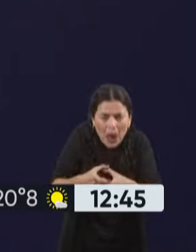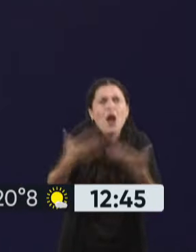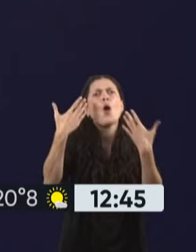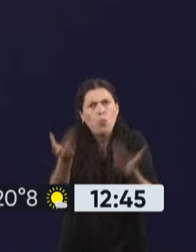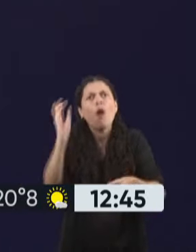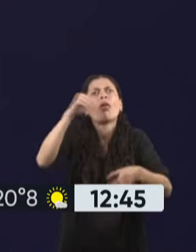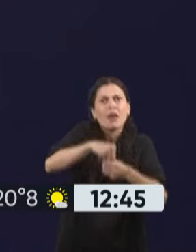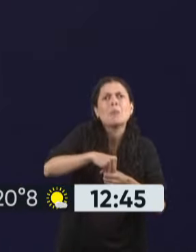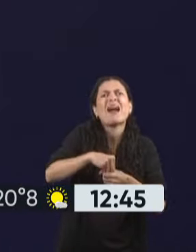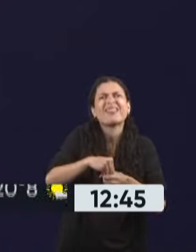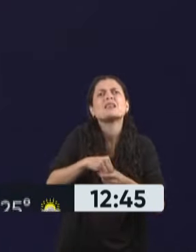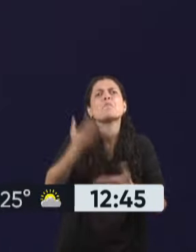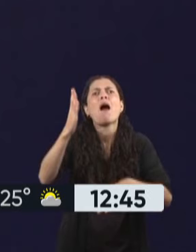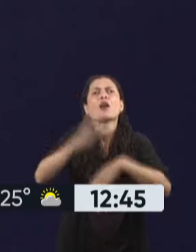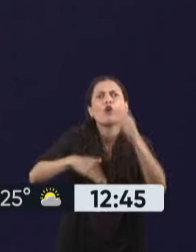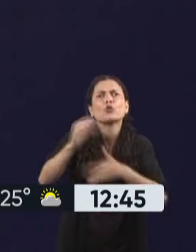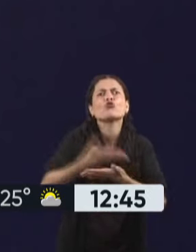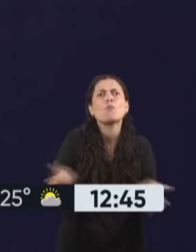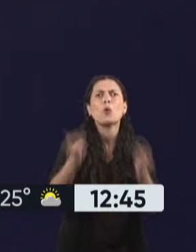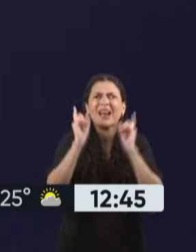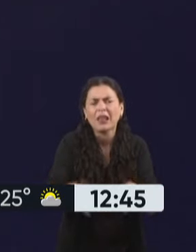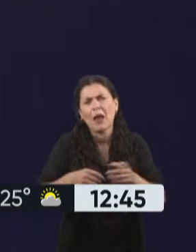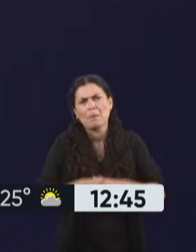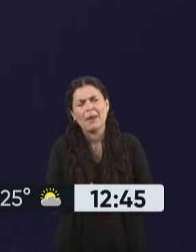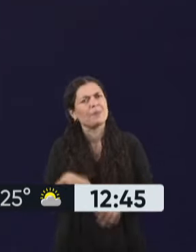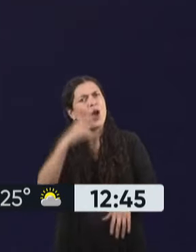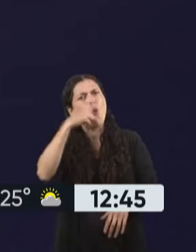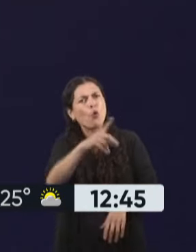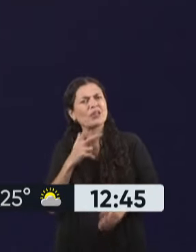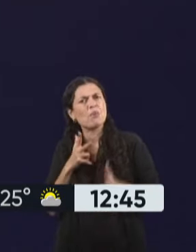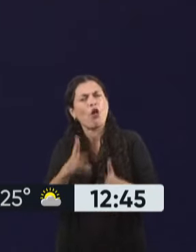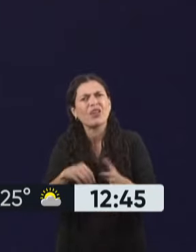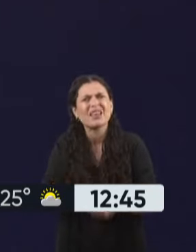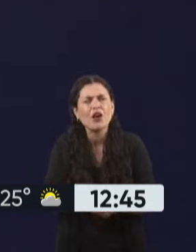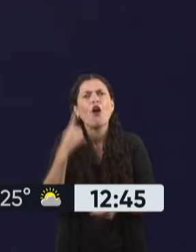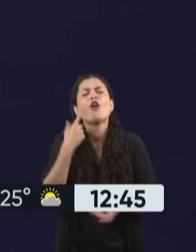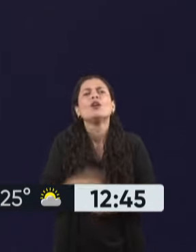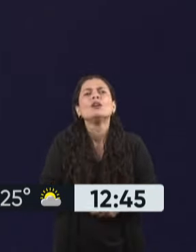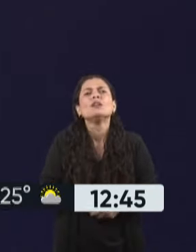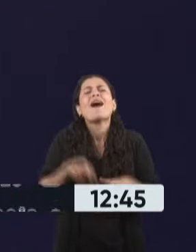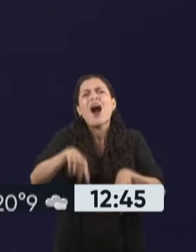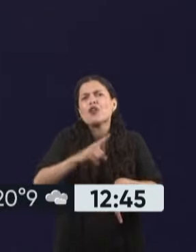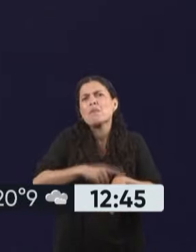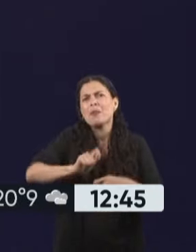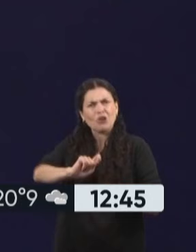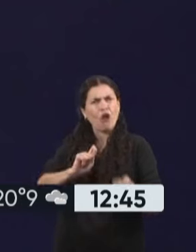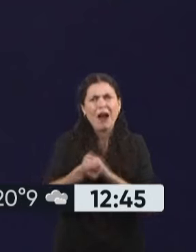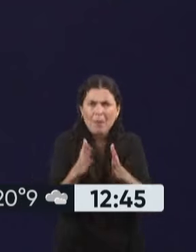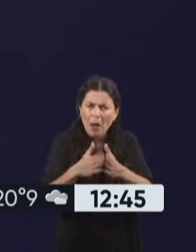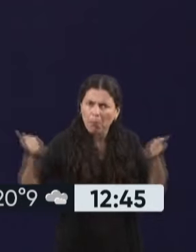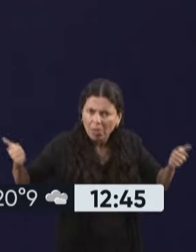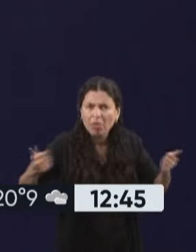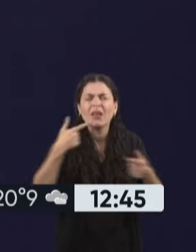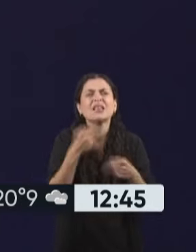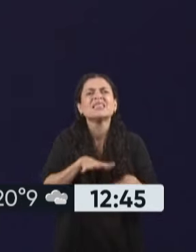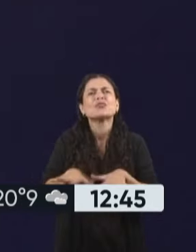puedan sumarse y competir. Y por último, se incorporan garantías más ágiles y de mayor facilidad para cobrar.